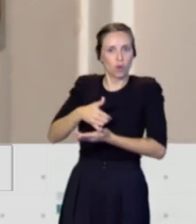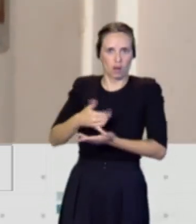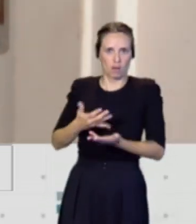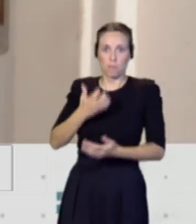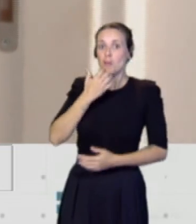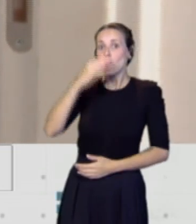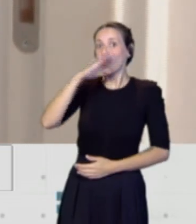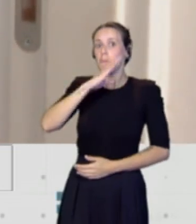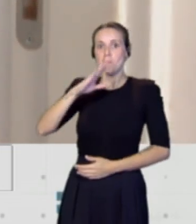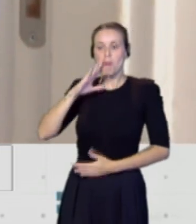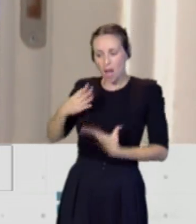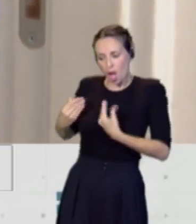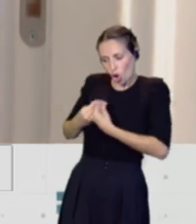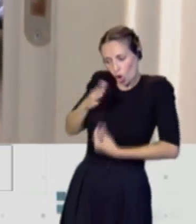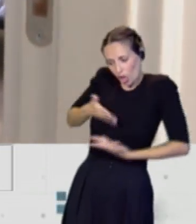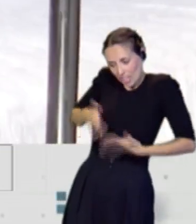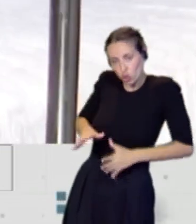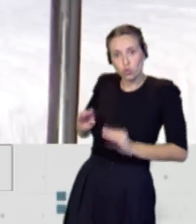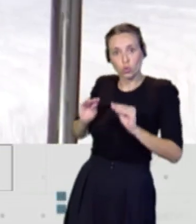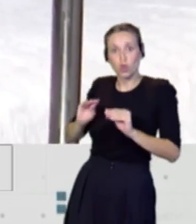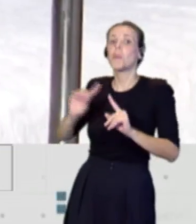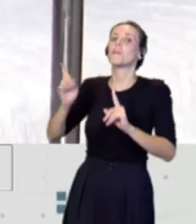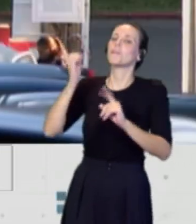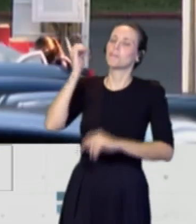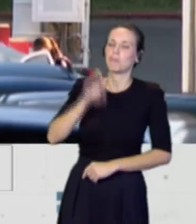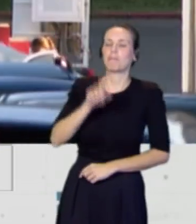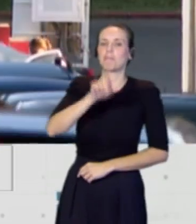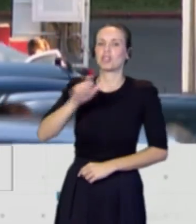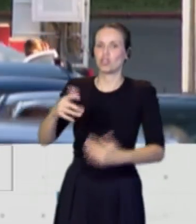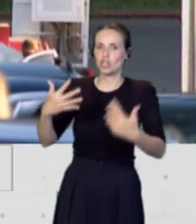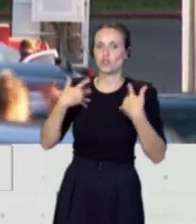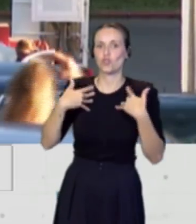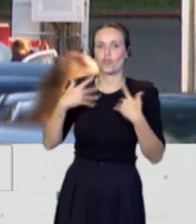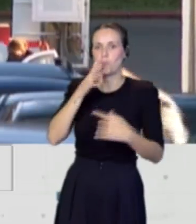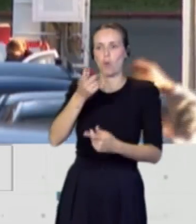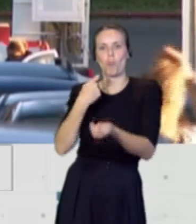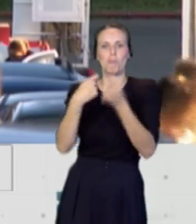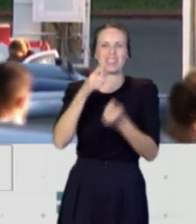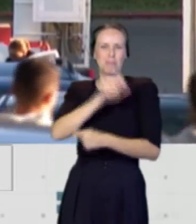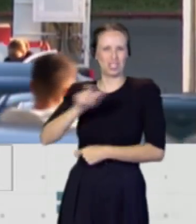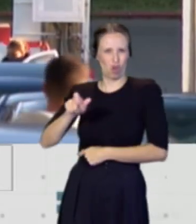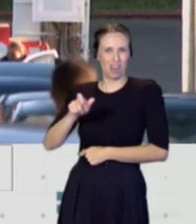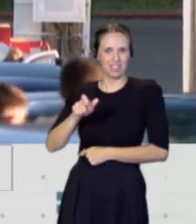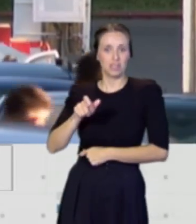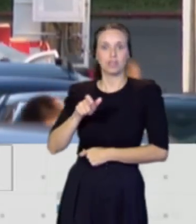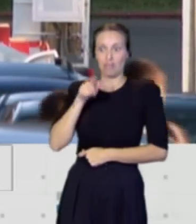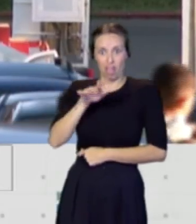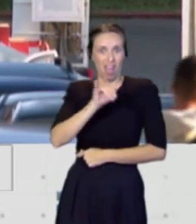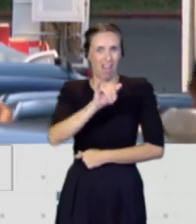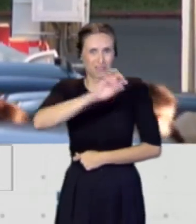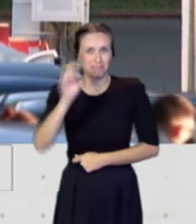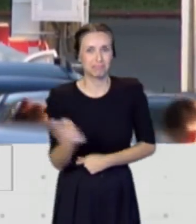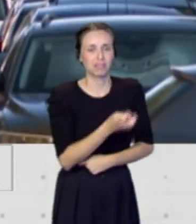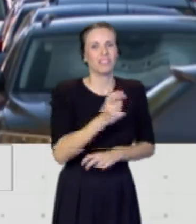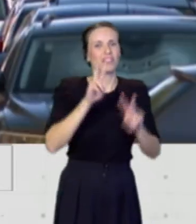menores a cargo y, por supuesto, de las víctimas de trata, que las hay muchísimas en los tráficos ilícitos y en las organizaciones criminales que trafican